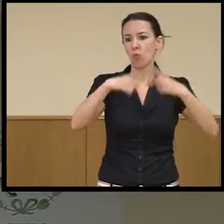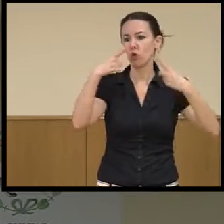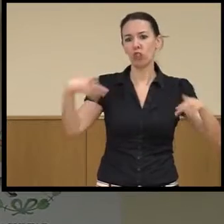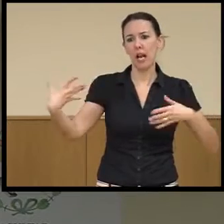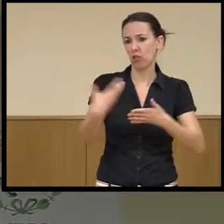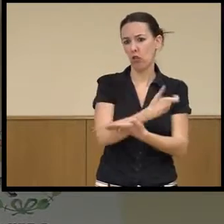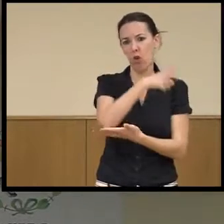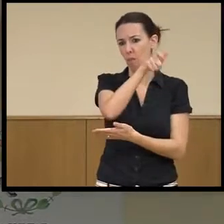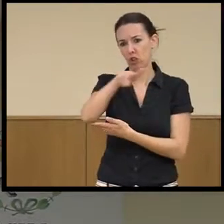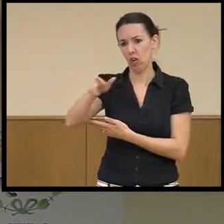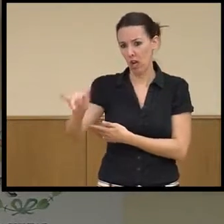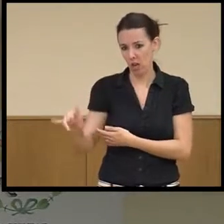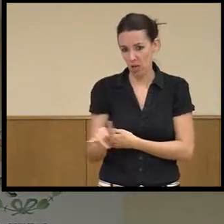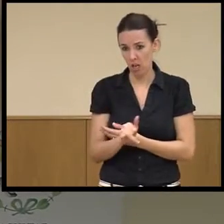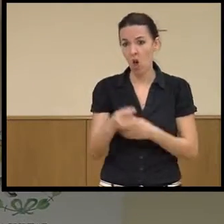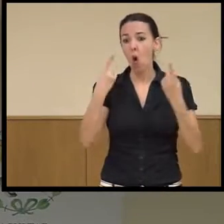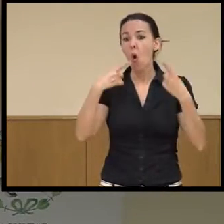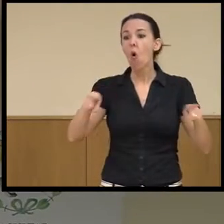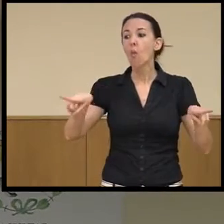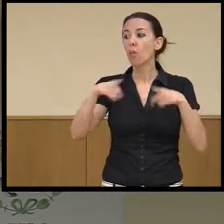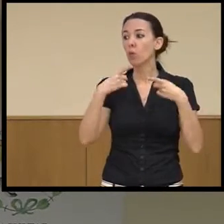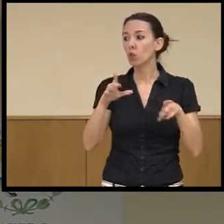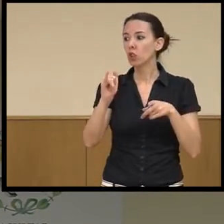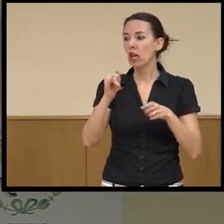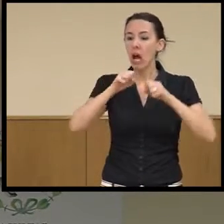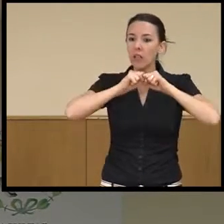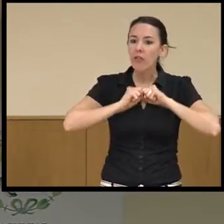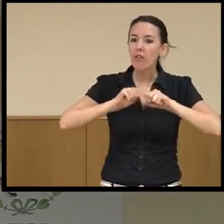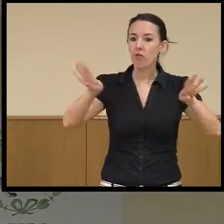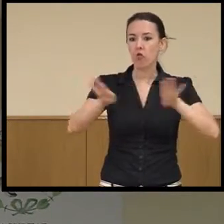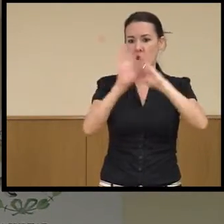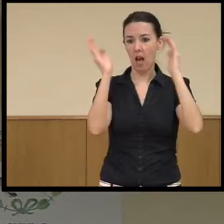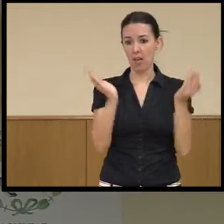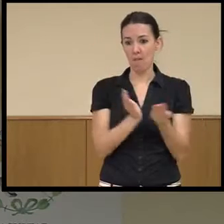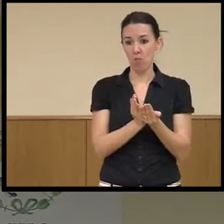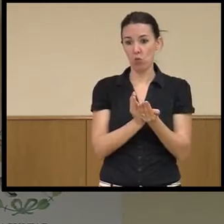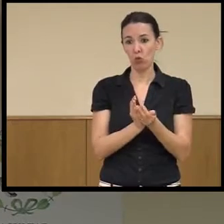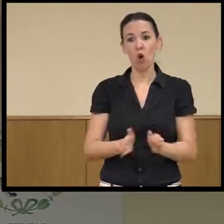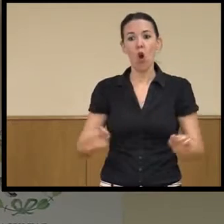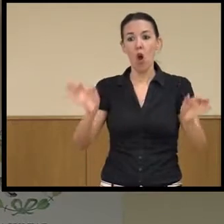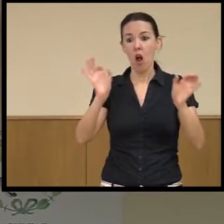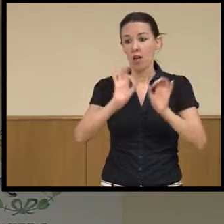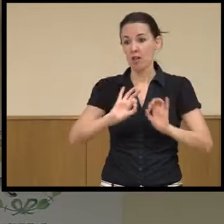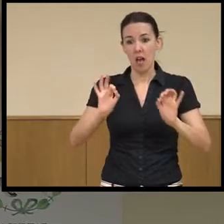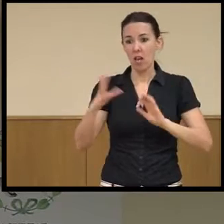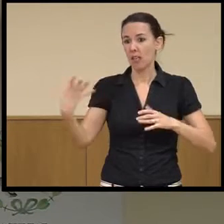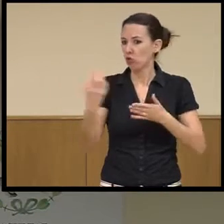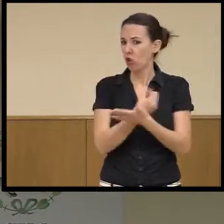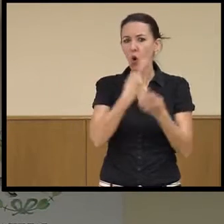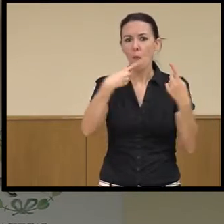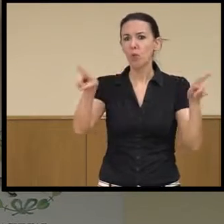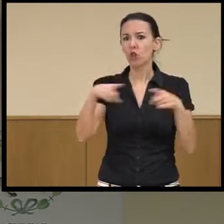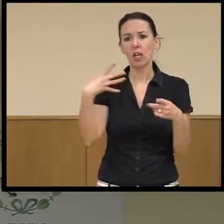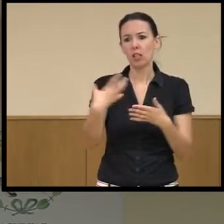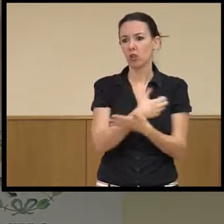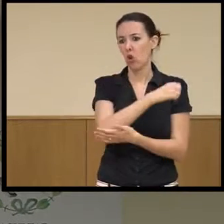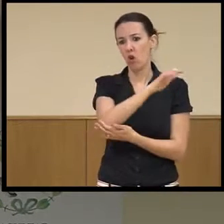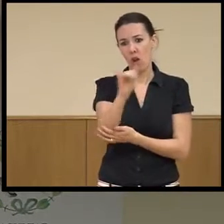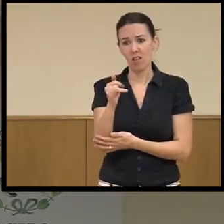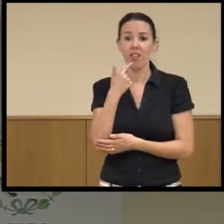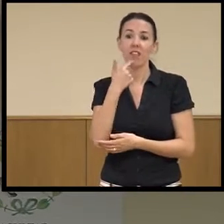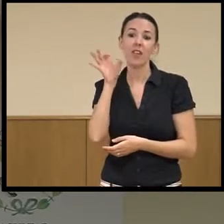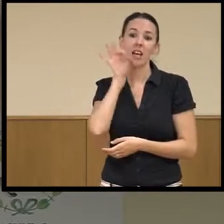existencia. La música se halla de tal manera difundida en el mundo que nada hay que no esté penetrado por ella, decía en el